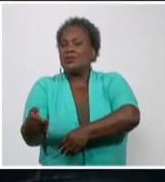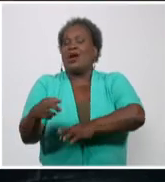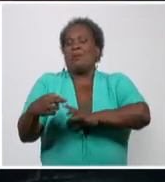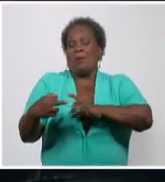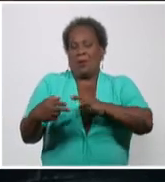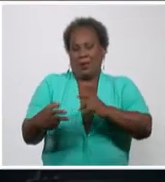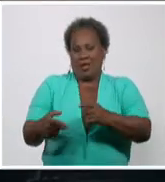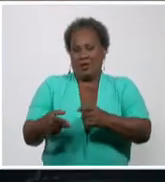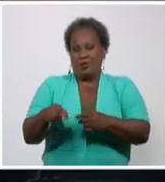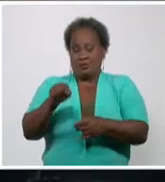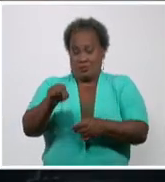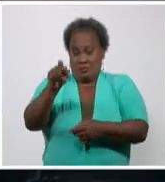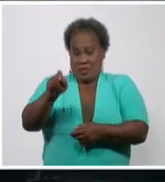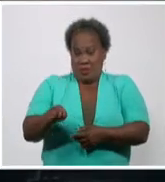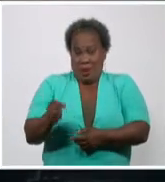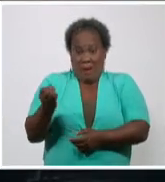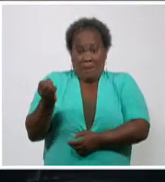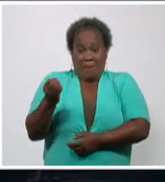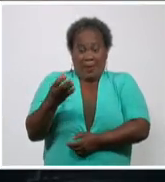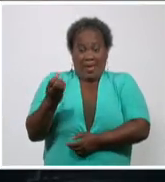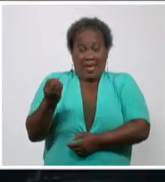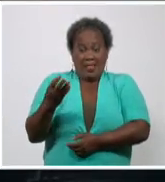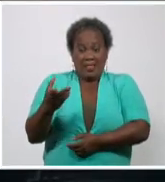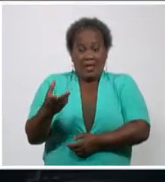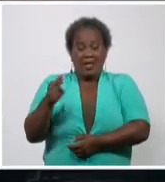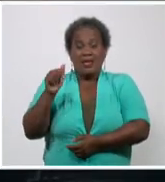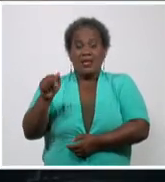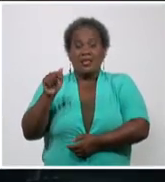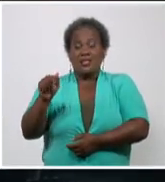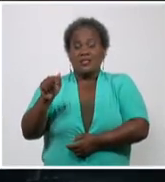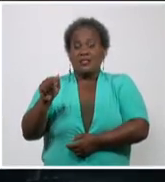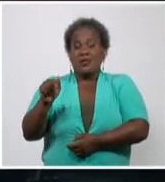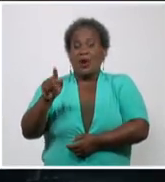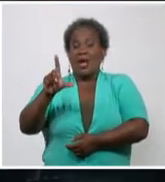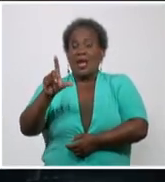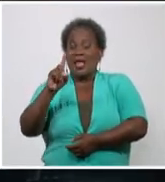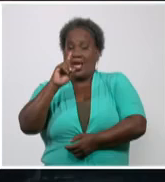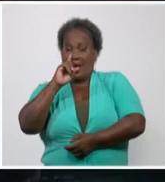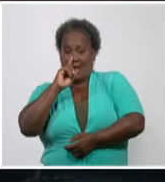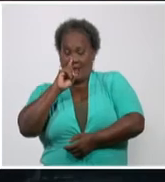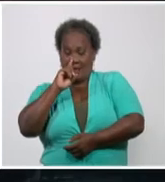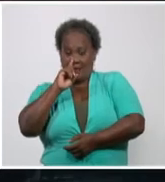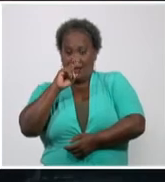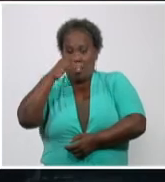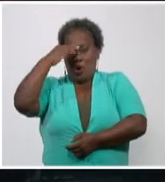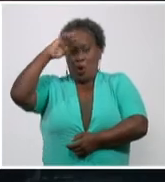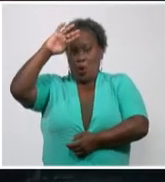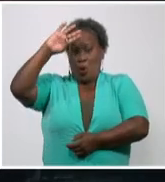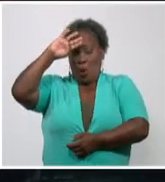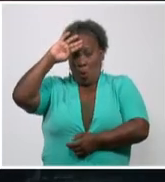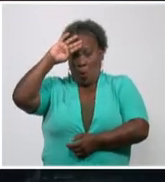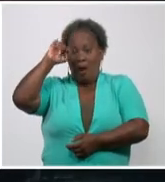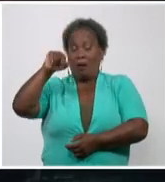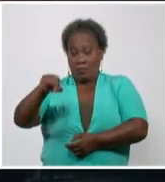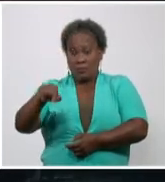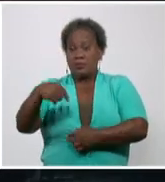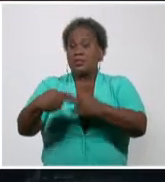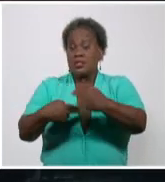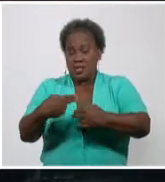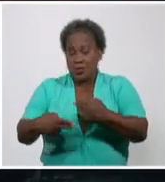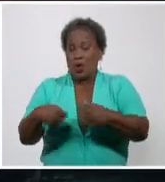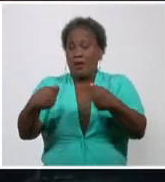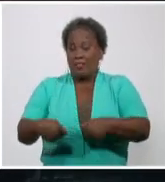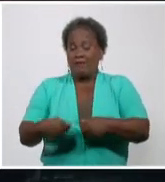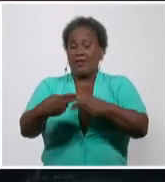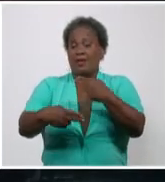incluso quienes mienten, y quienes mienten son los helenos, el atentado estaba entre manos, pues Cuba actuó apegada a sus obligaciones